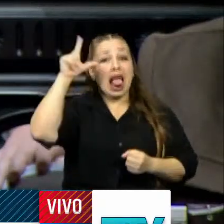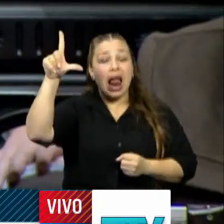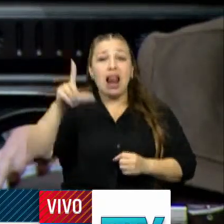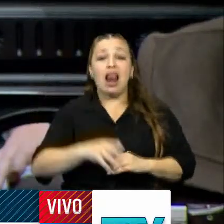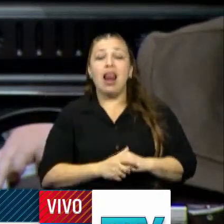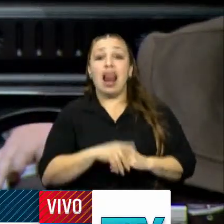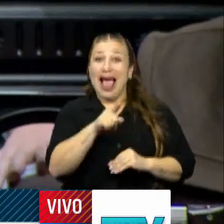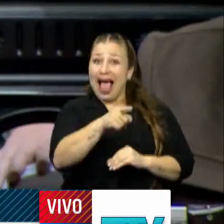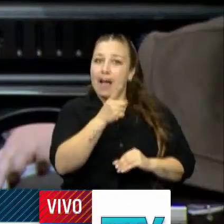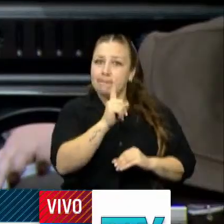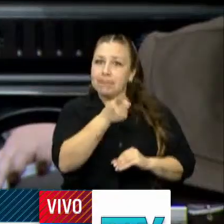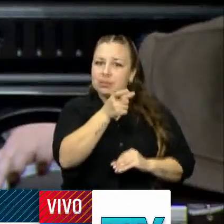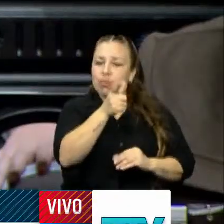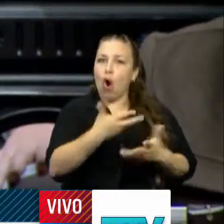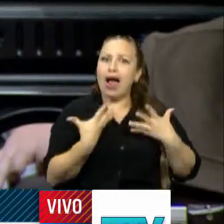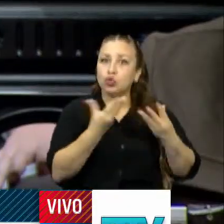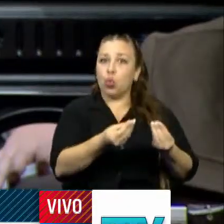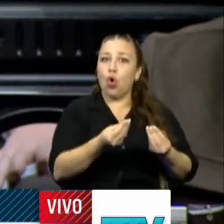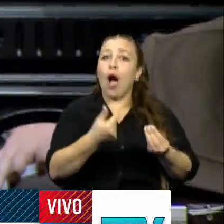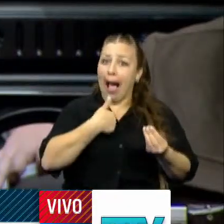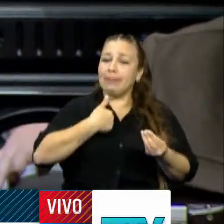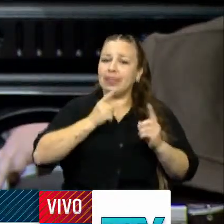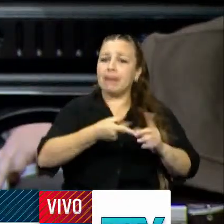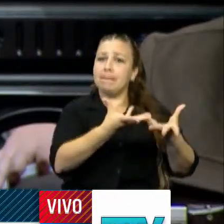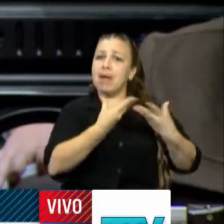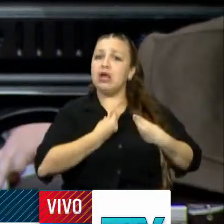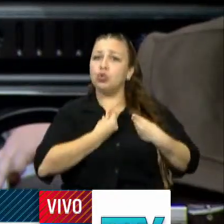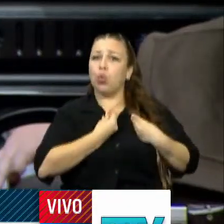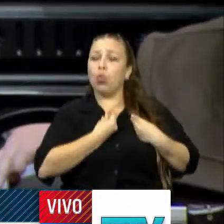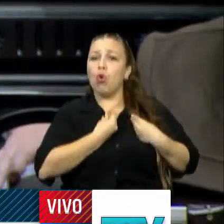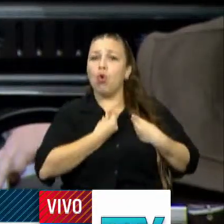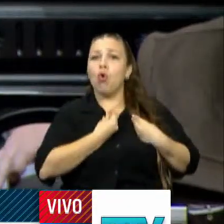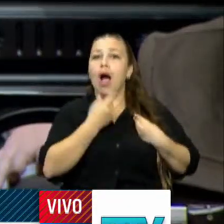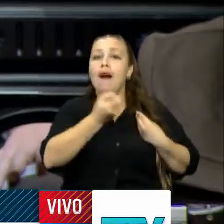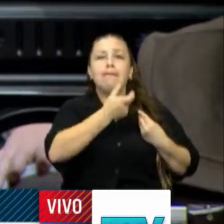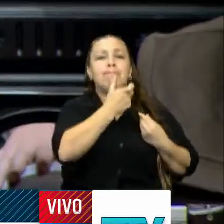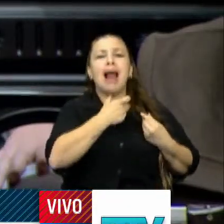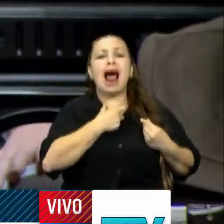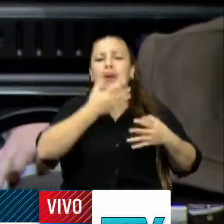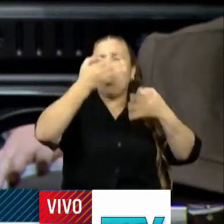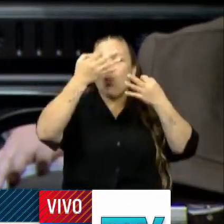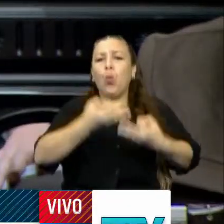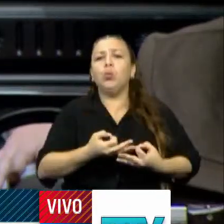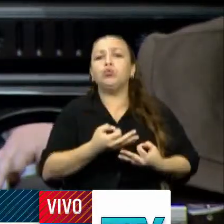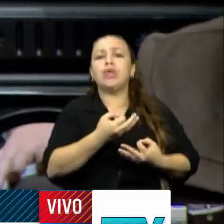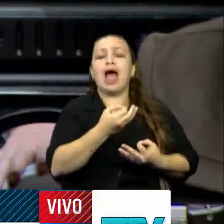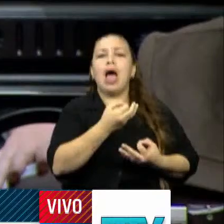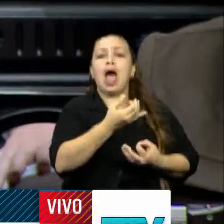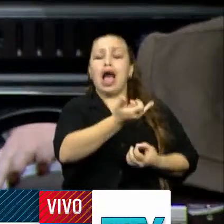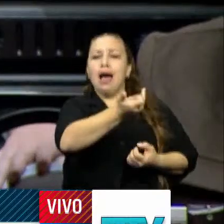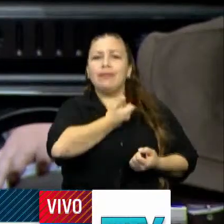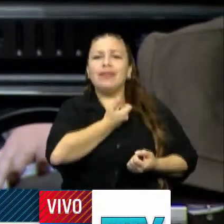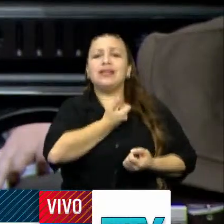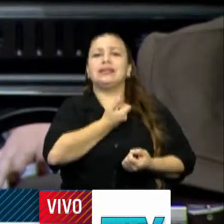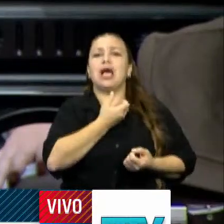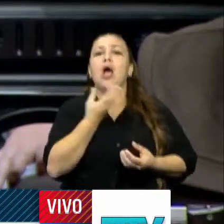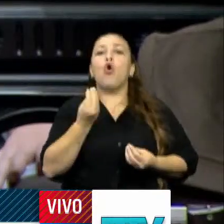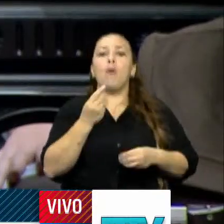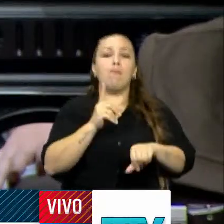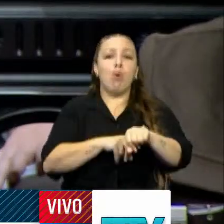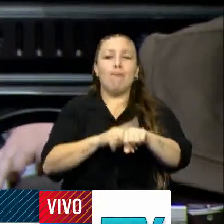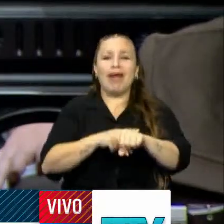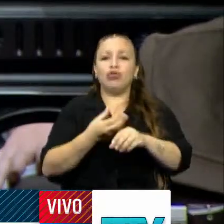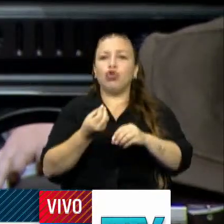él ayudó y me ayudó en ese momento, siempre con una palabra justa, siempre acercando soluciones, por ejemplo, a la evacuación de más de